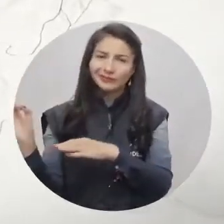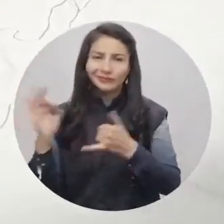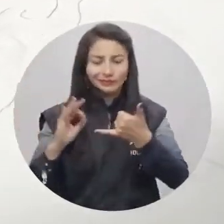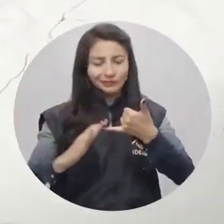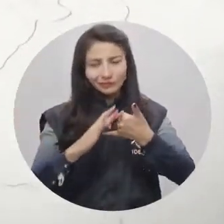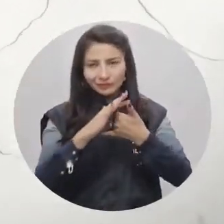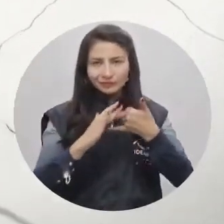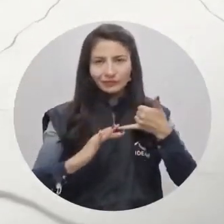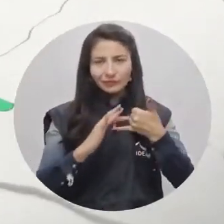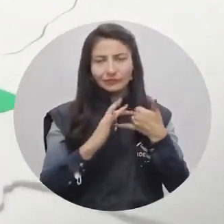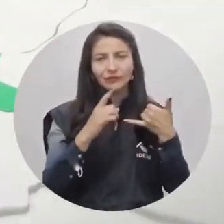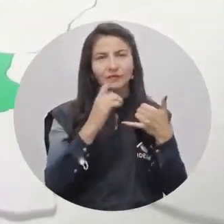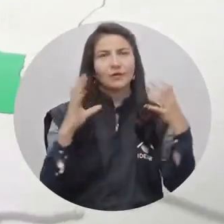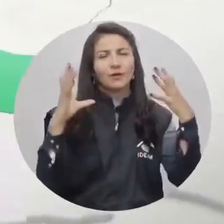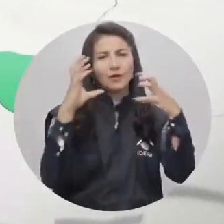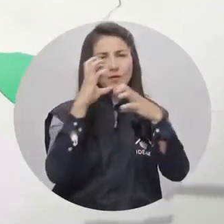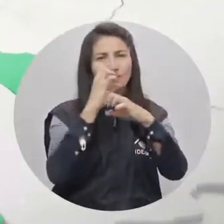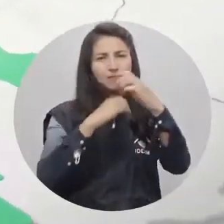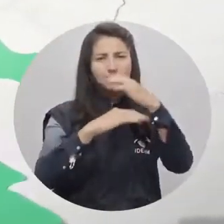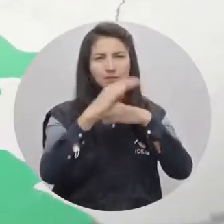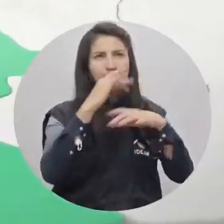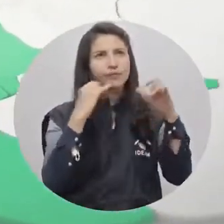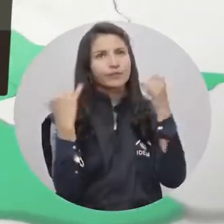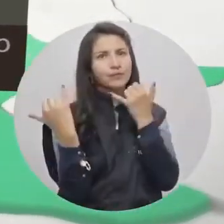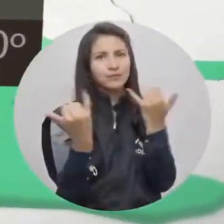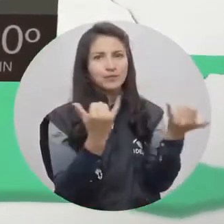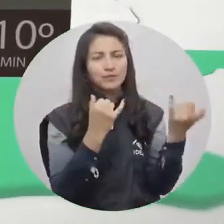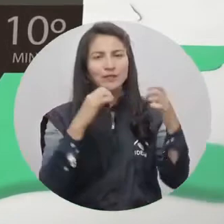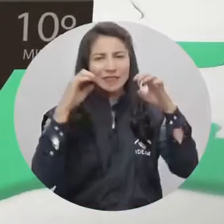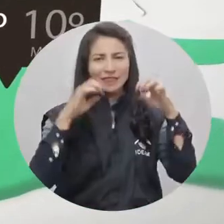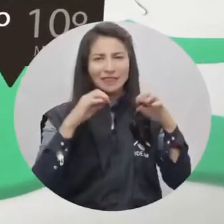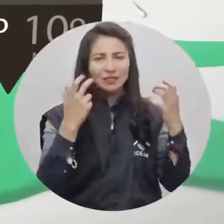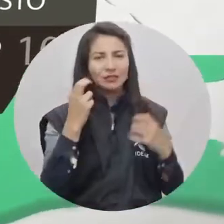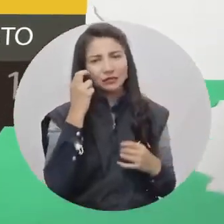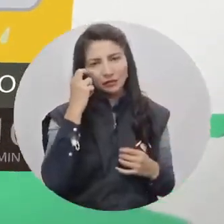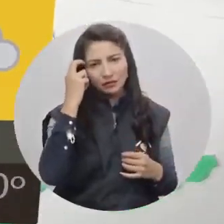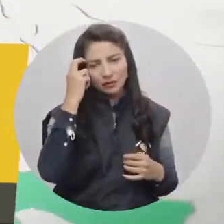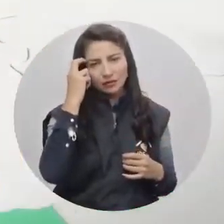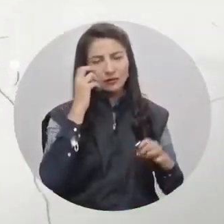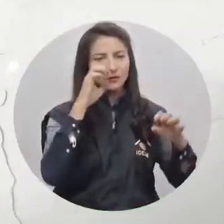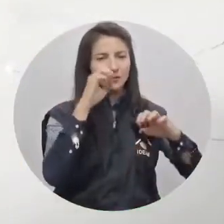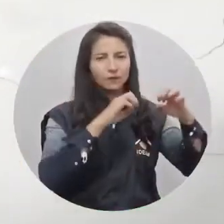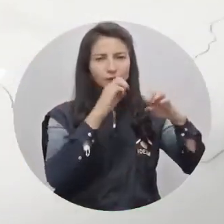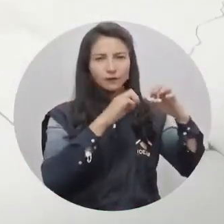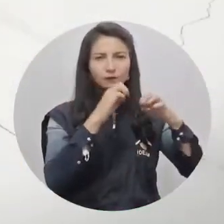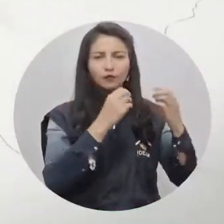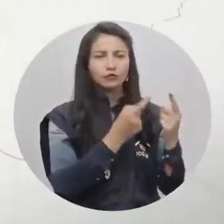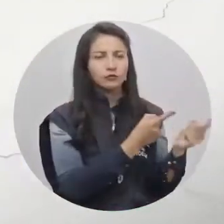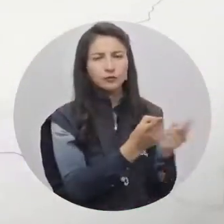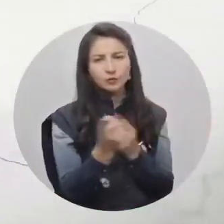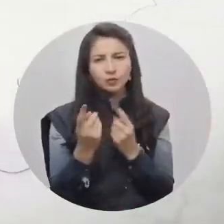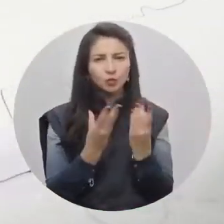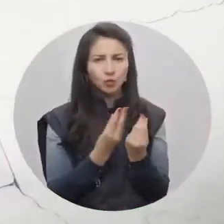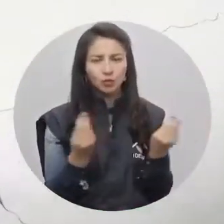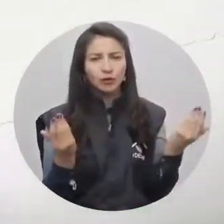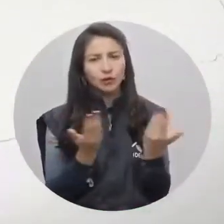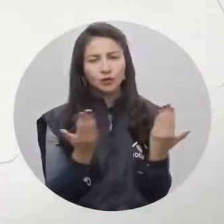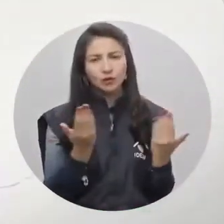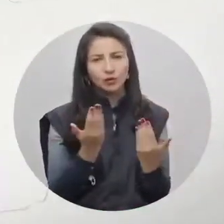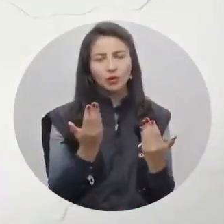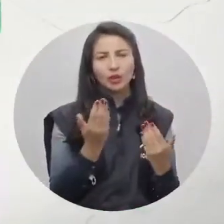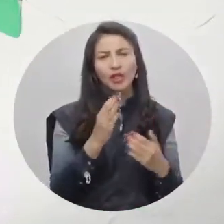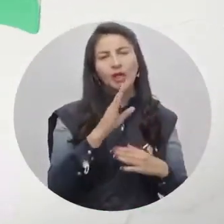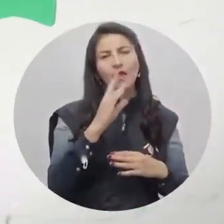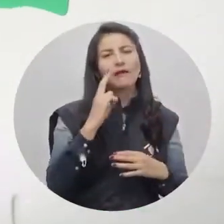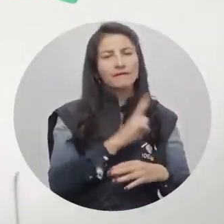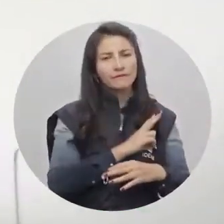toda la región, trayendo lluvias ligeras en Chocó, lloviznas de menor intensidad en sectores del centro y occidente de Valle del Cauca,